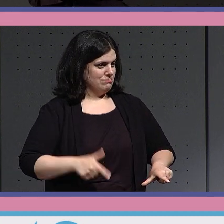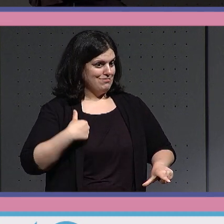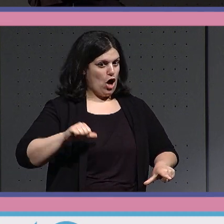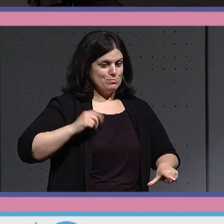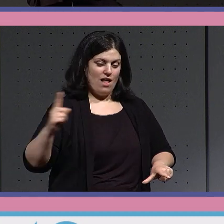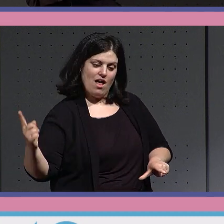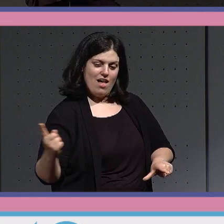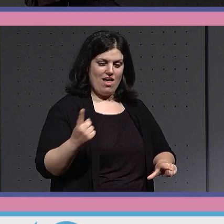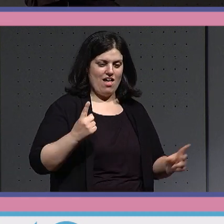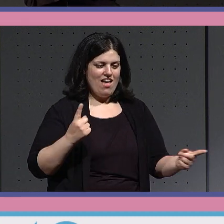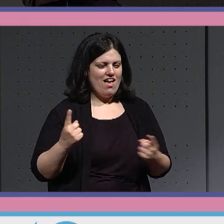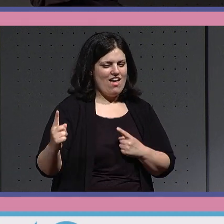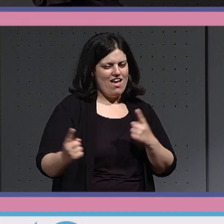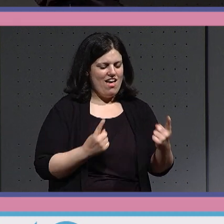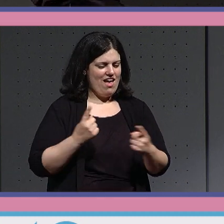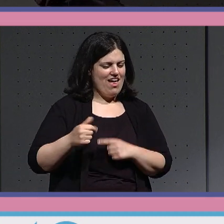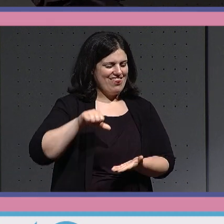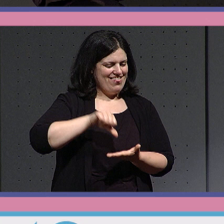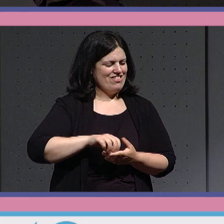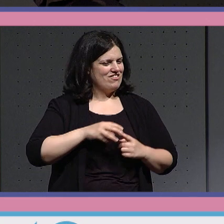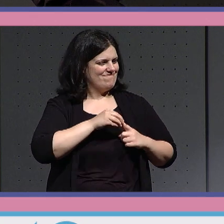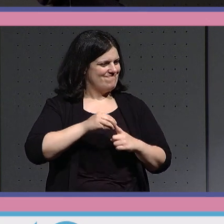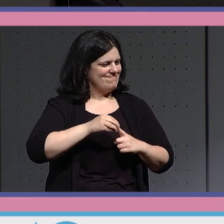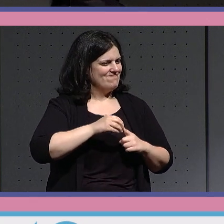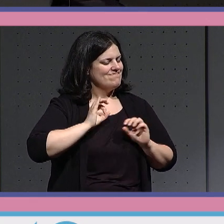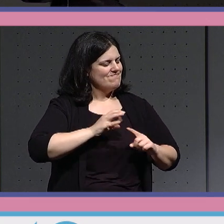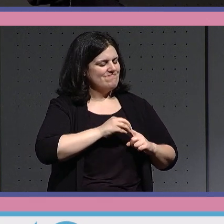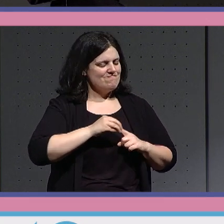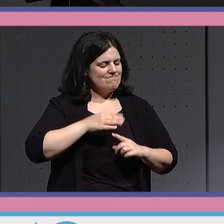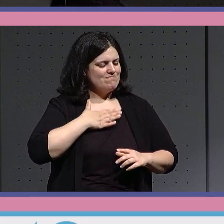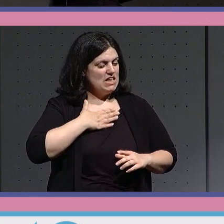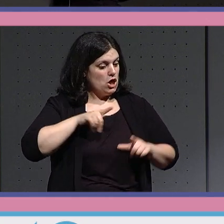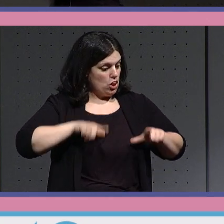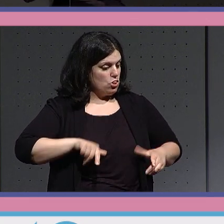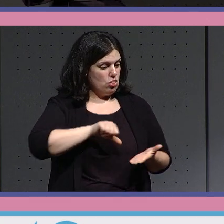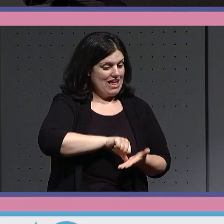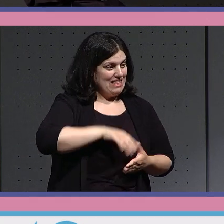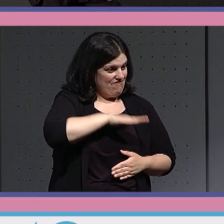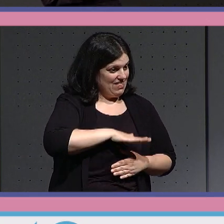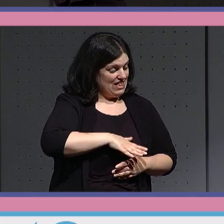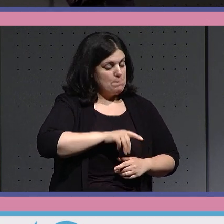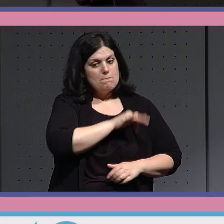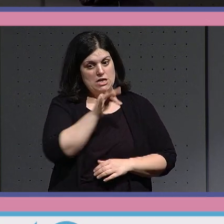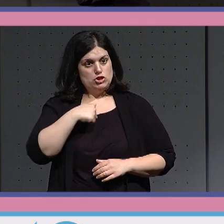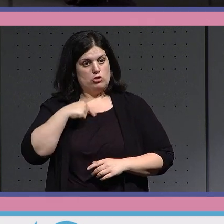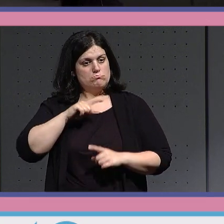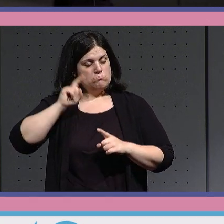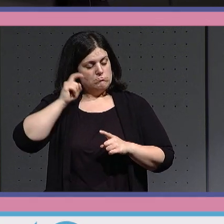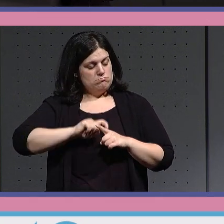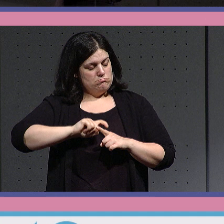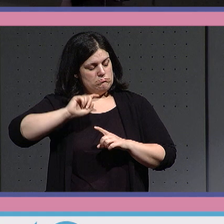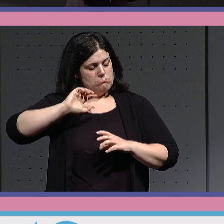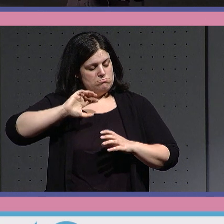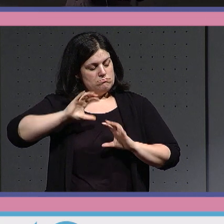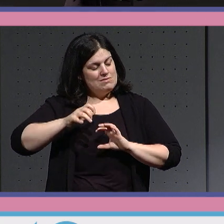convertido en un centro de referencia, no solo la unidad en la que yo trabajo como psiquiatra infantil y de adultos, especializada en autismo, sino